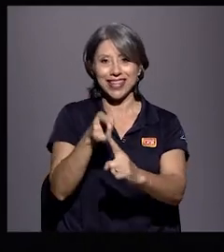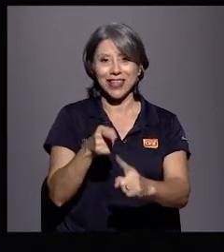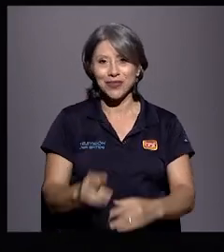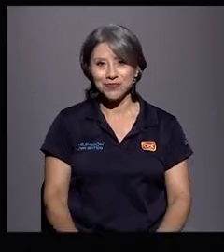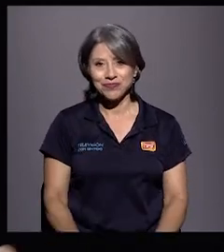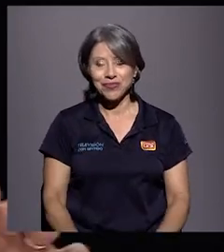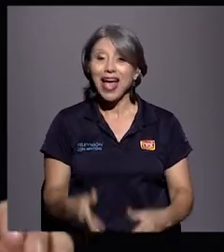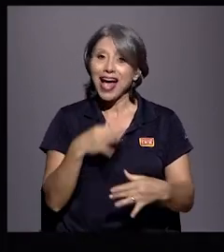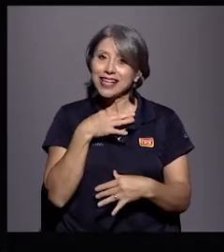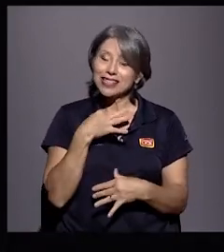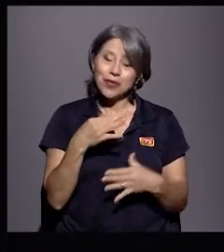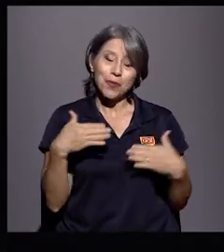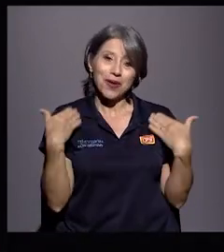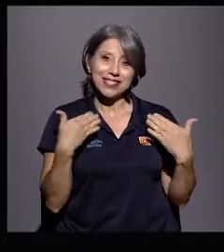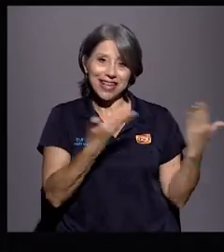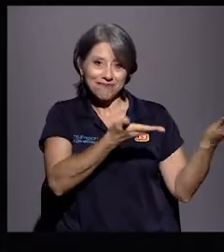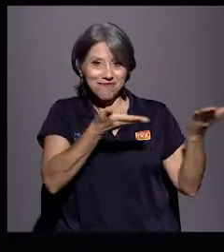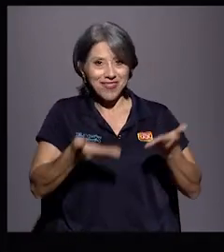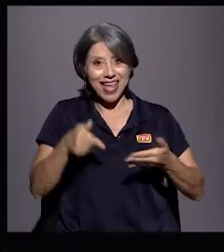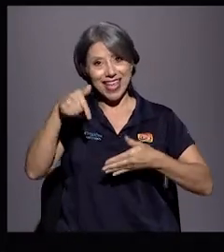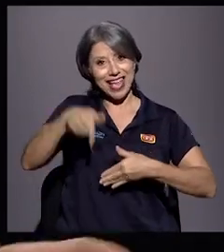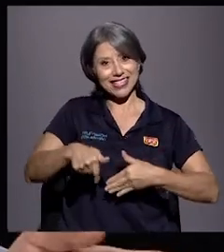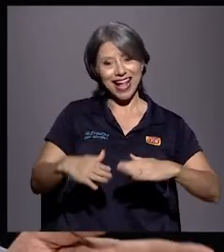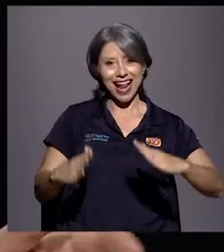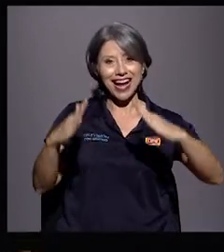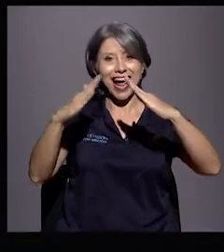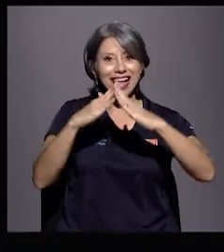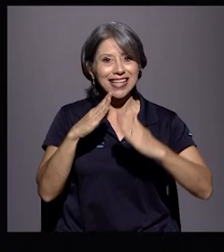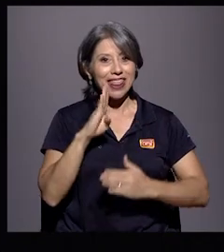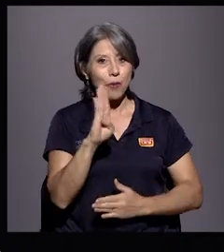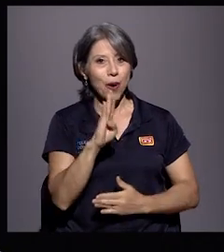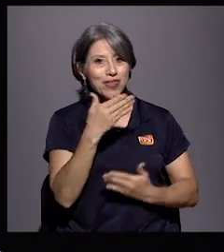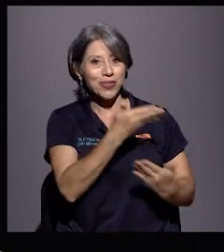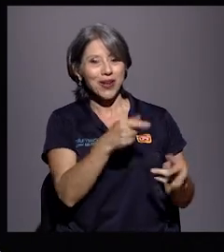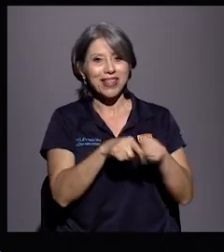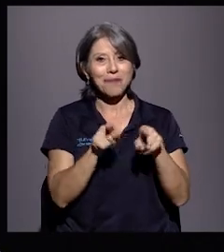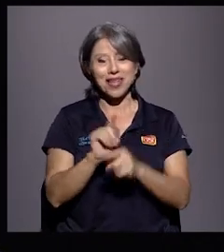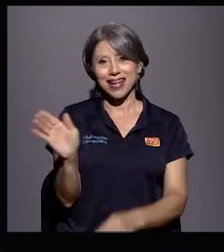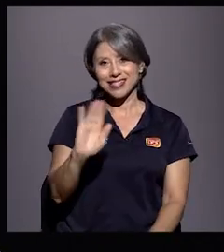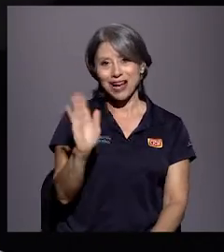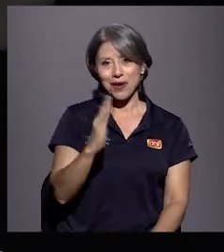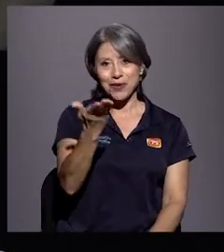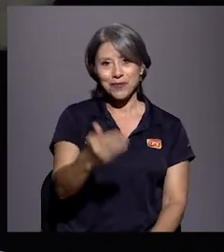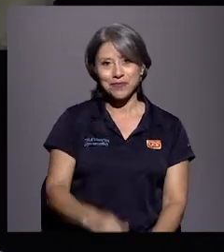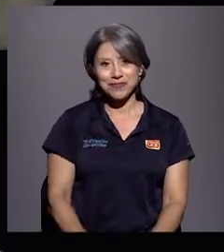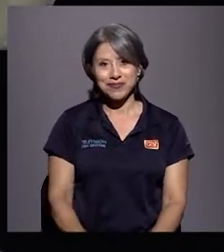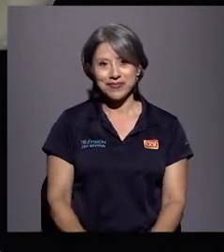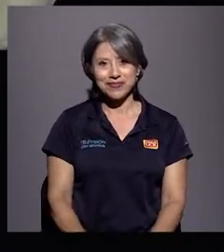sentido. Ha sido un placer tenerlo en esta, la casa de Boaventura también. Hasta luego.